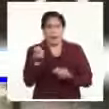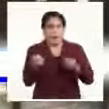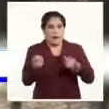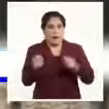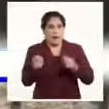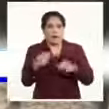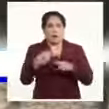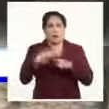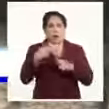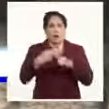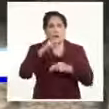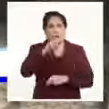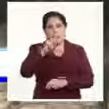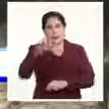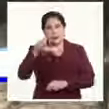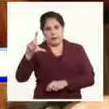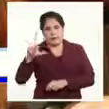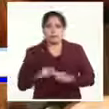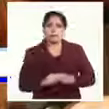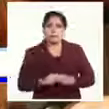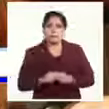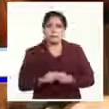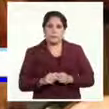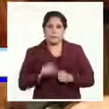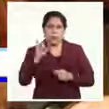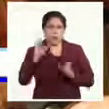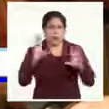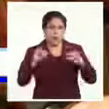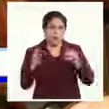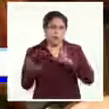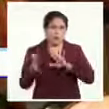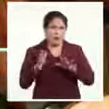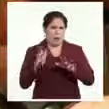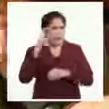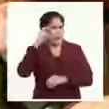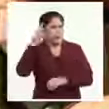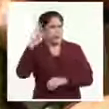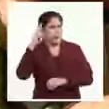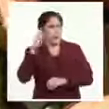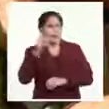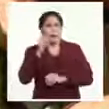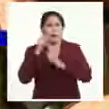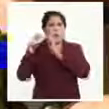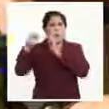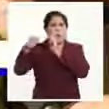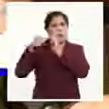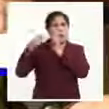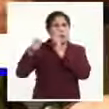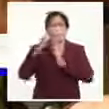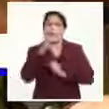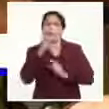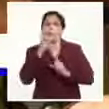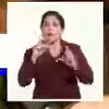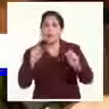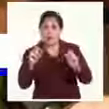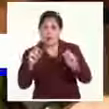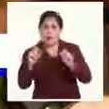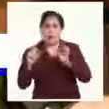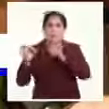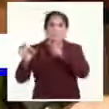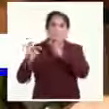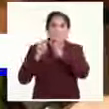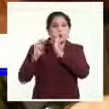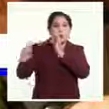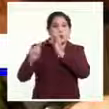2LC. Poco antes de las 9 de la noche, él, con una cornetica que era de juguete, él